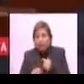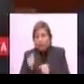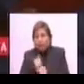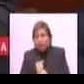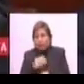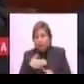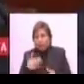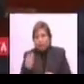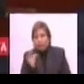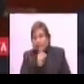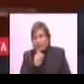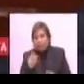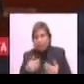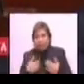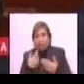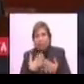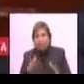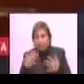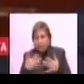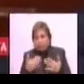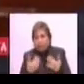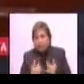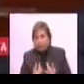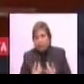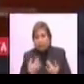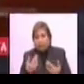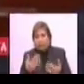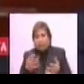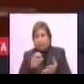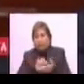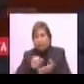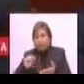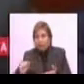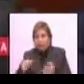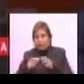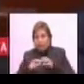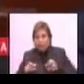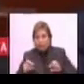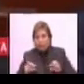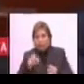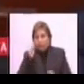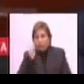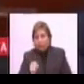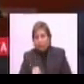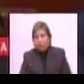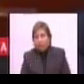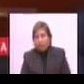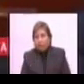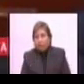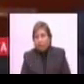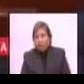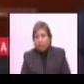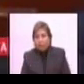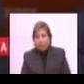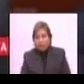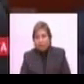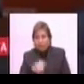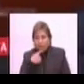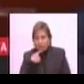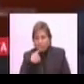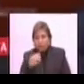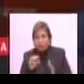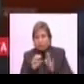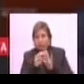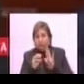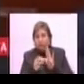No lo puede hacer, porque la confianza ya la tiene y solo se la puede quitar el Parlamento con una censura. Ese es el mecanismo que está en la